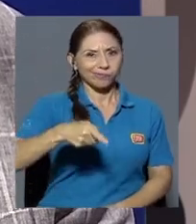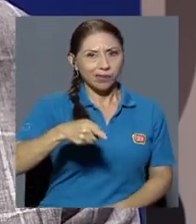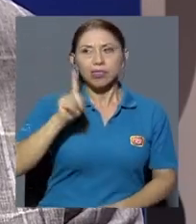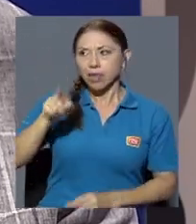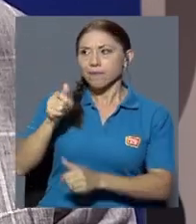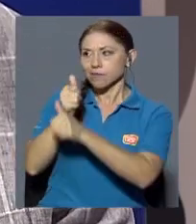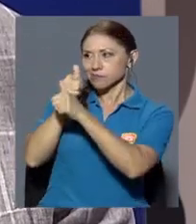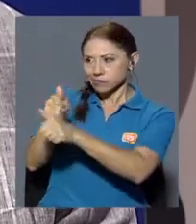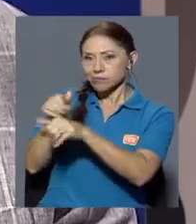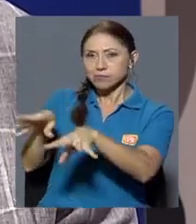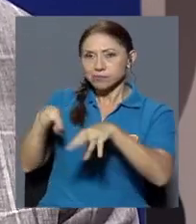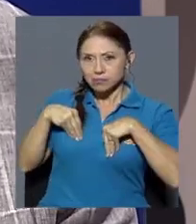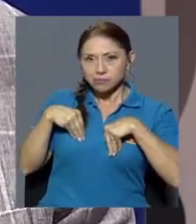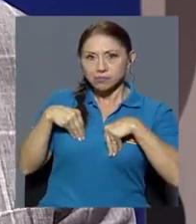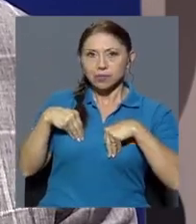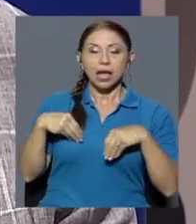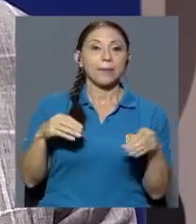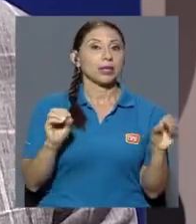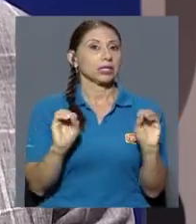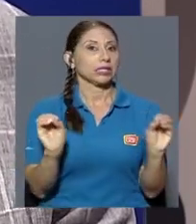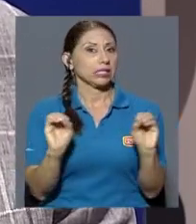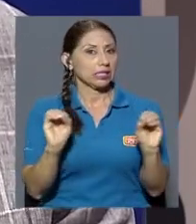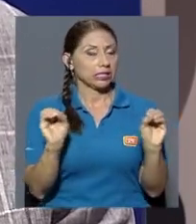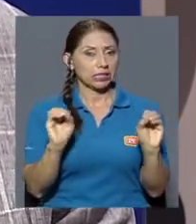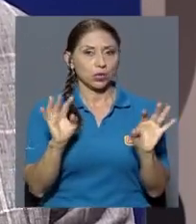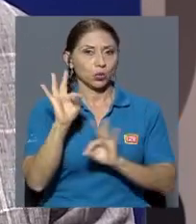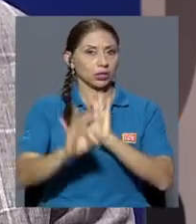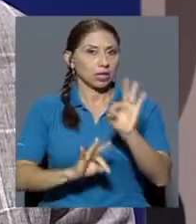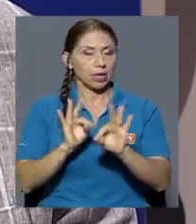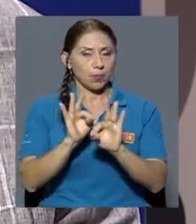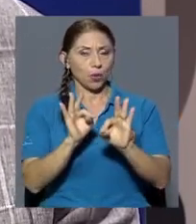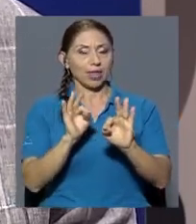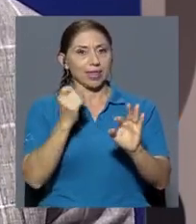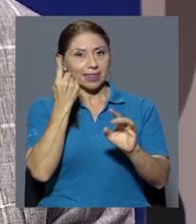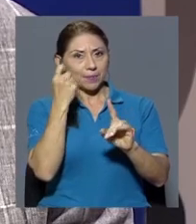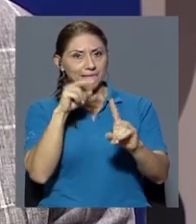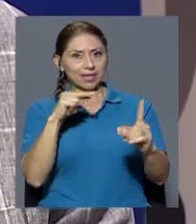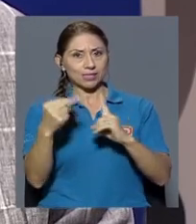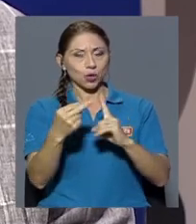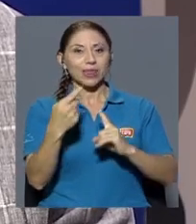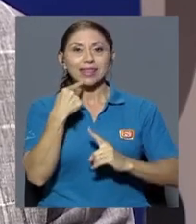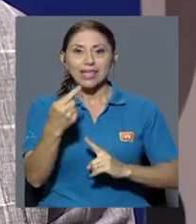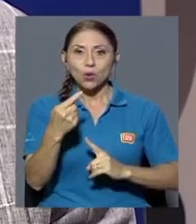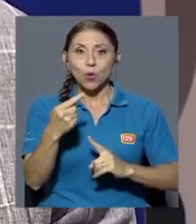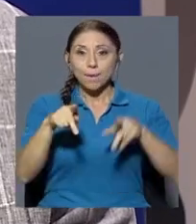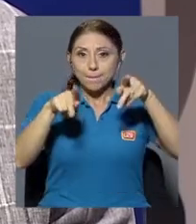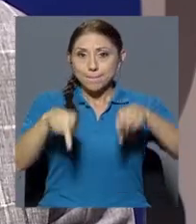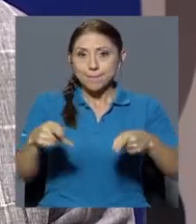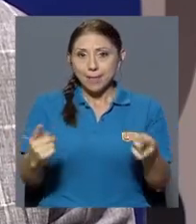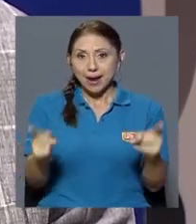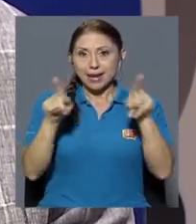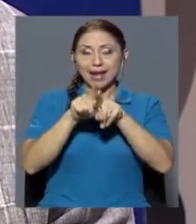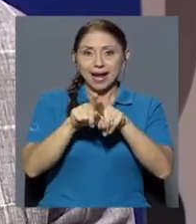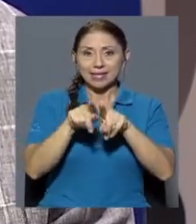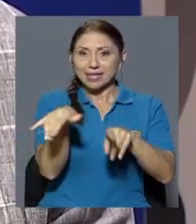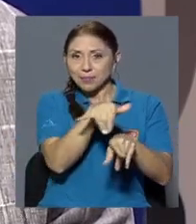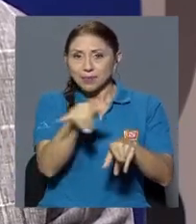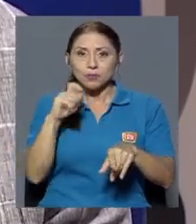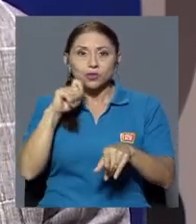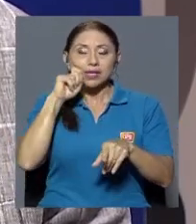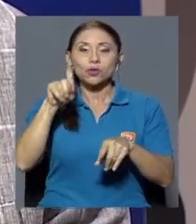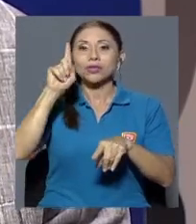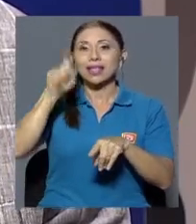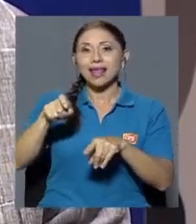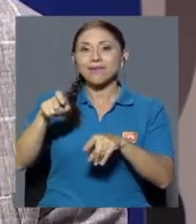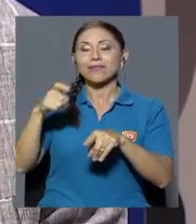de interpretación que las parejas del mismo sexo se le debían reconocer las figuras que se les reconocen a